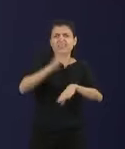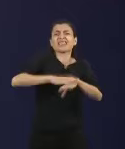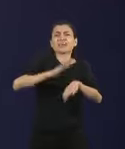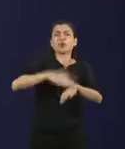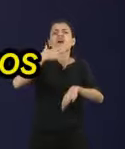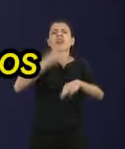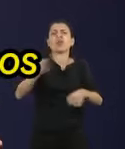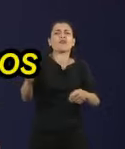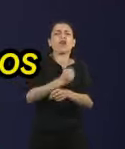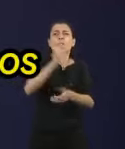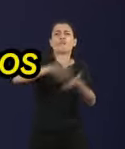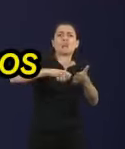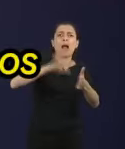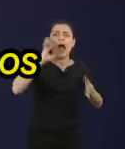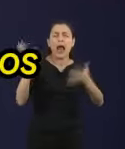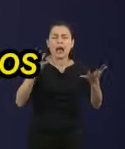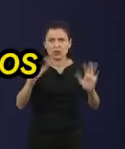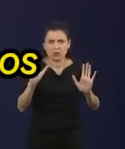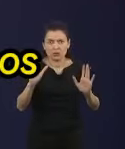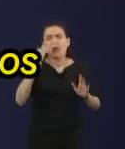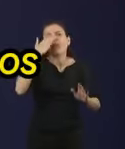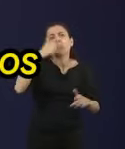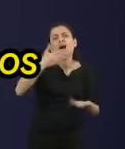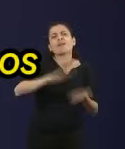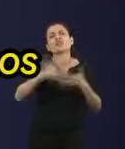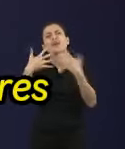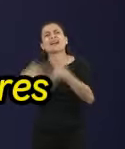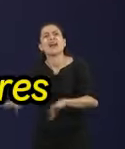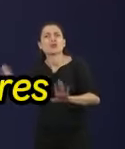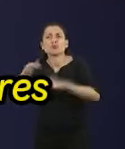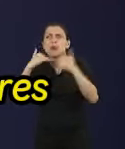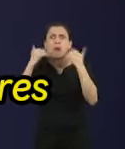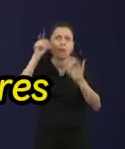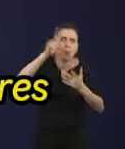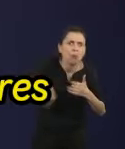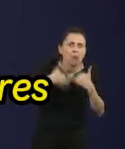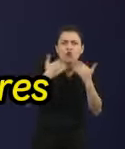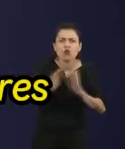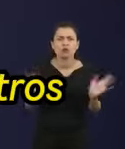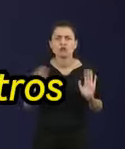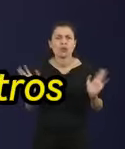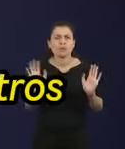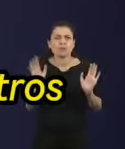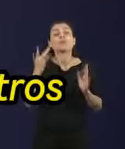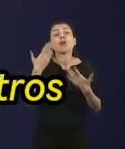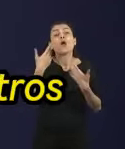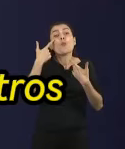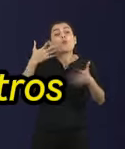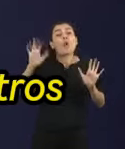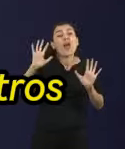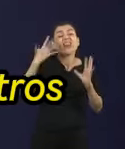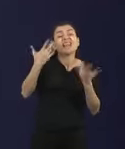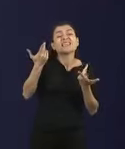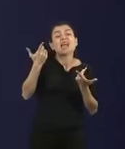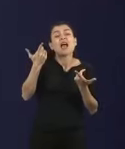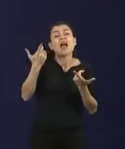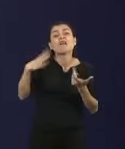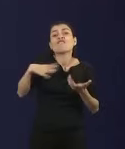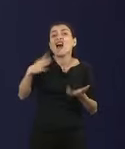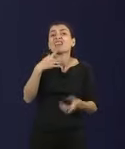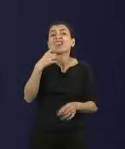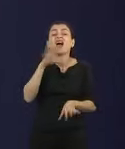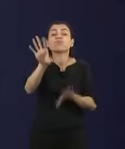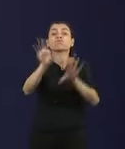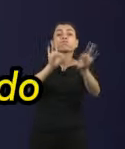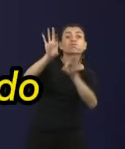no no se fueron a ningún lado digamos Simplemente no terminaron siendo los colaboradores elegidos por cada uno de los ministros